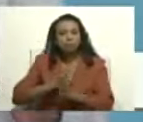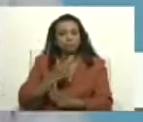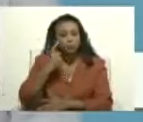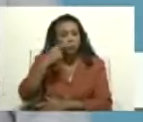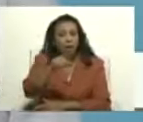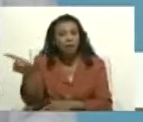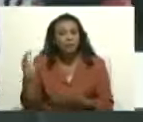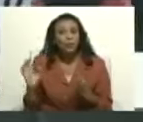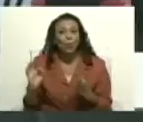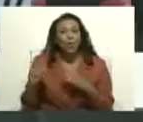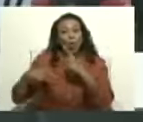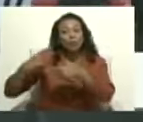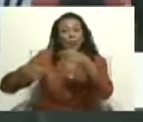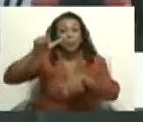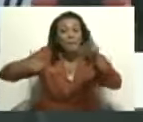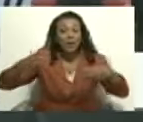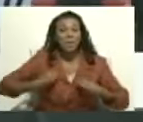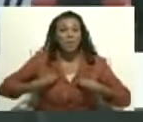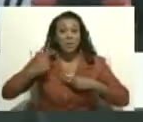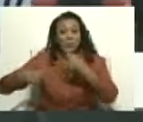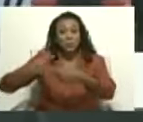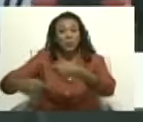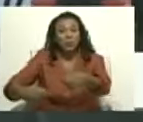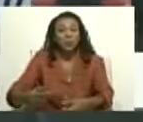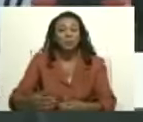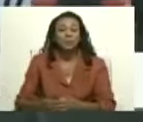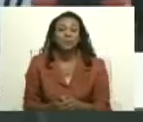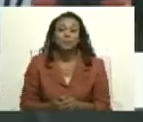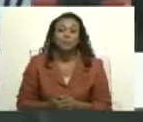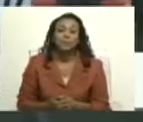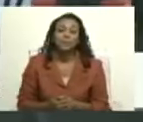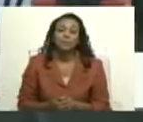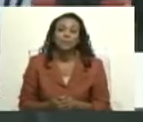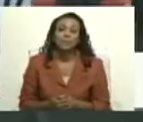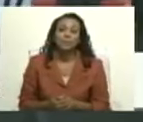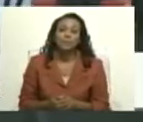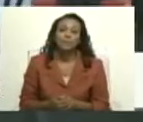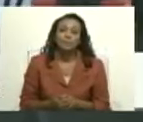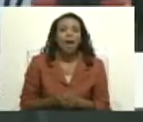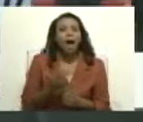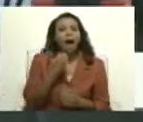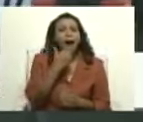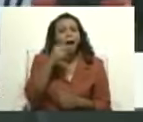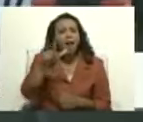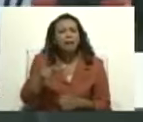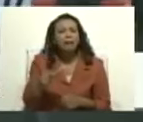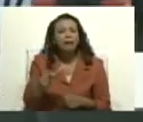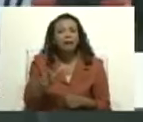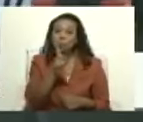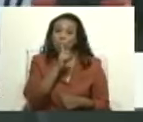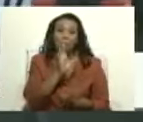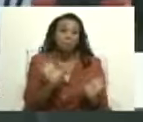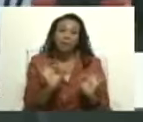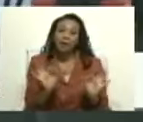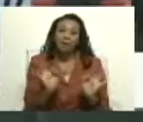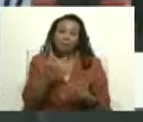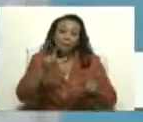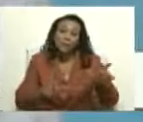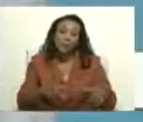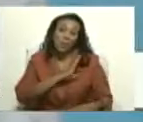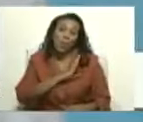son víctimas de eso. Decidieron bloquearlos. Alguien decidió bloquearlos. Alguien que no es nadie de